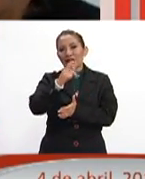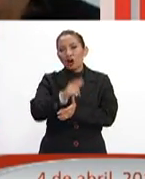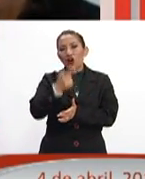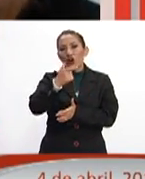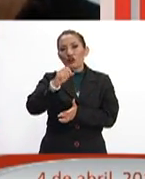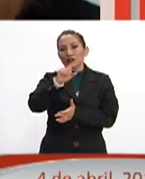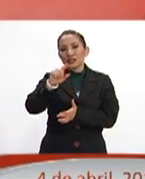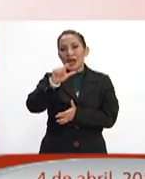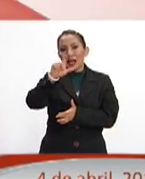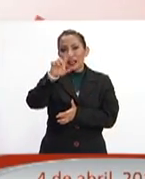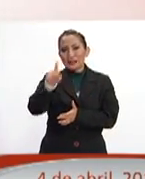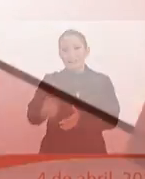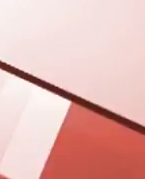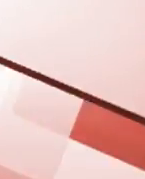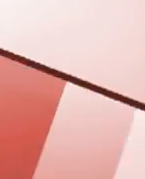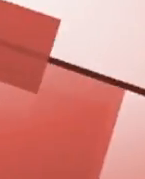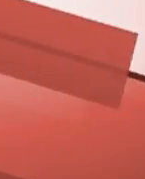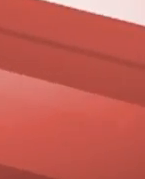González Rodríguez.